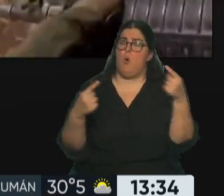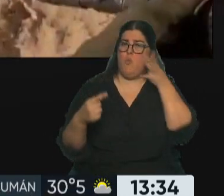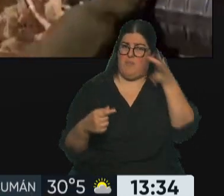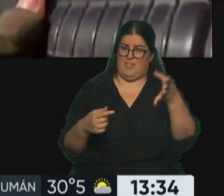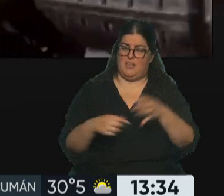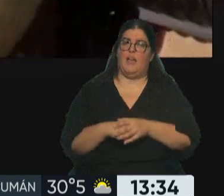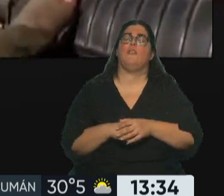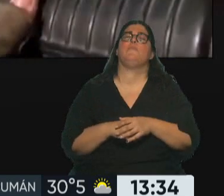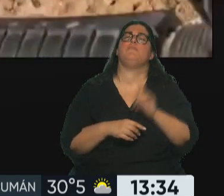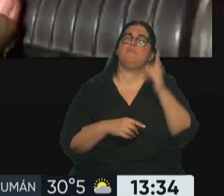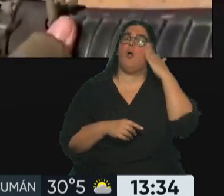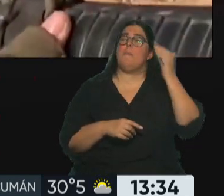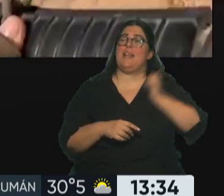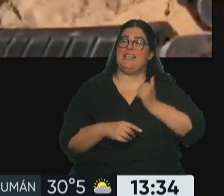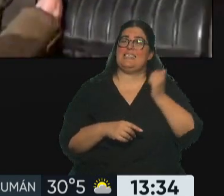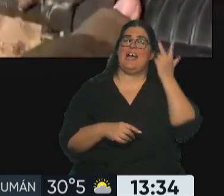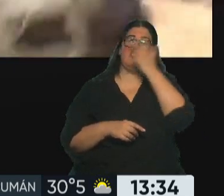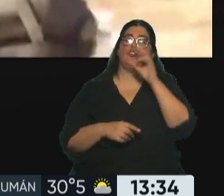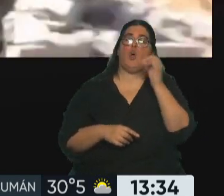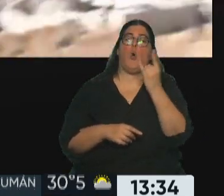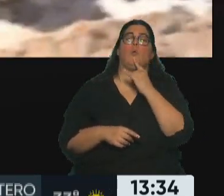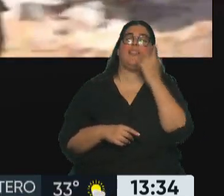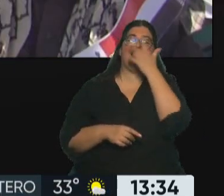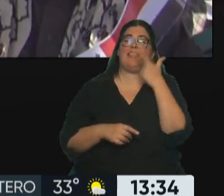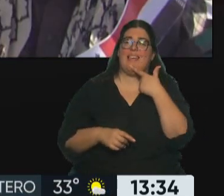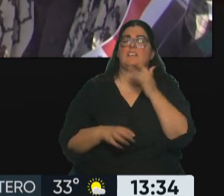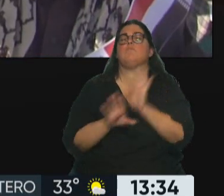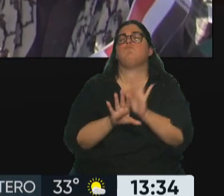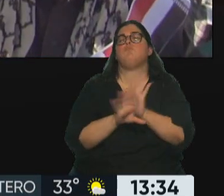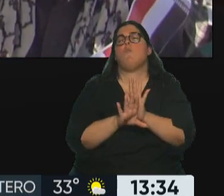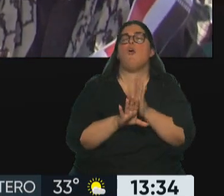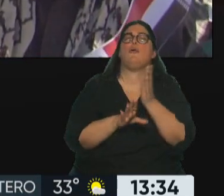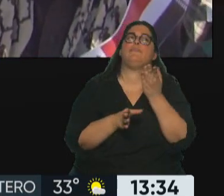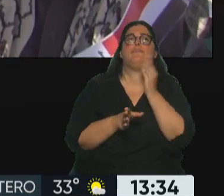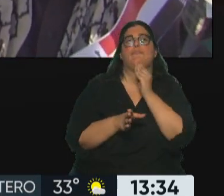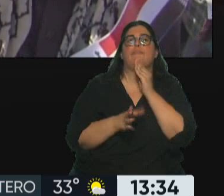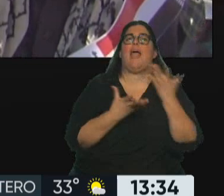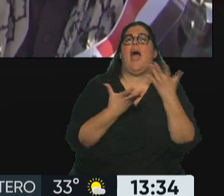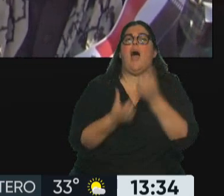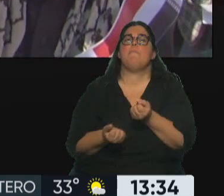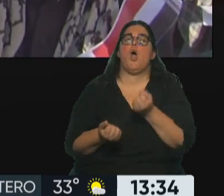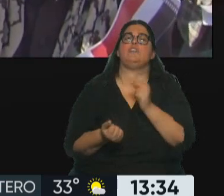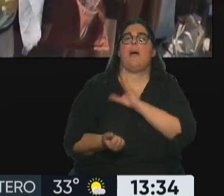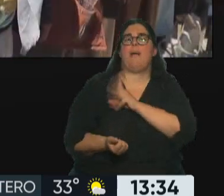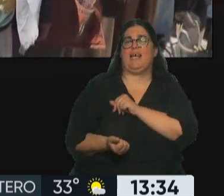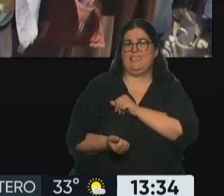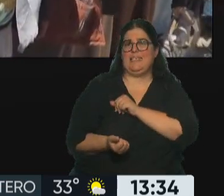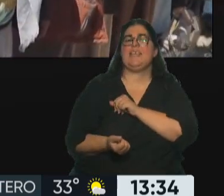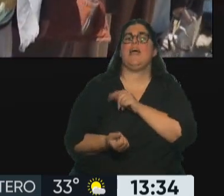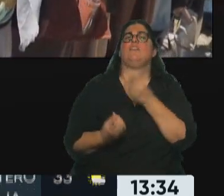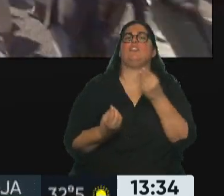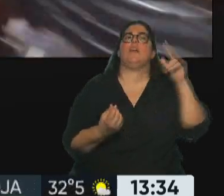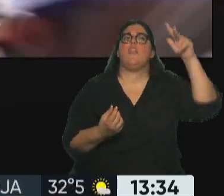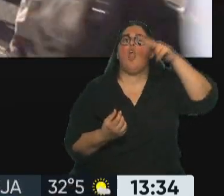veíamos en el informe en una suerte de muestra de apoyo a Palestina eh arrojan misiles eh drones cicases o